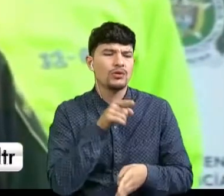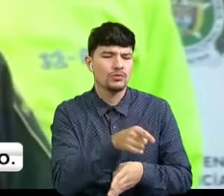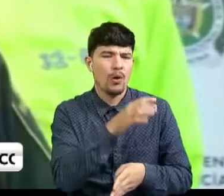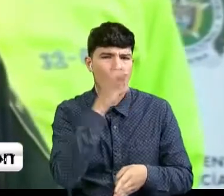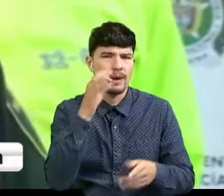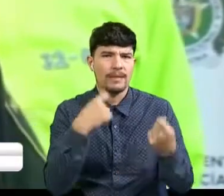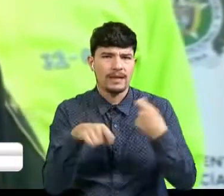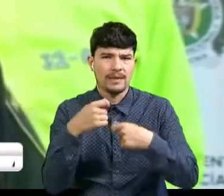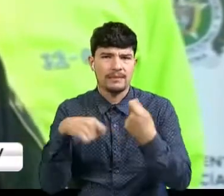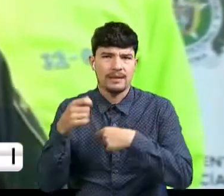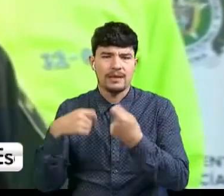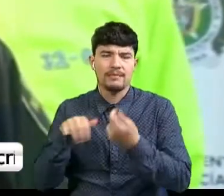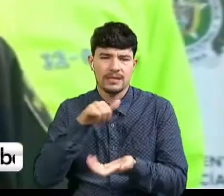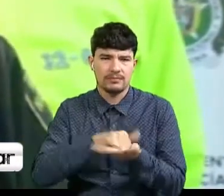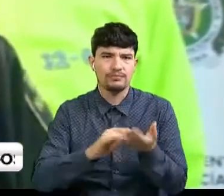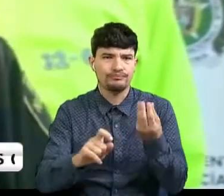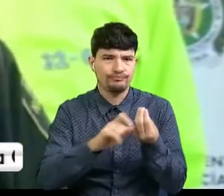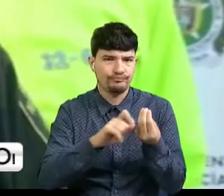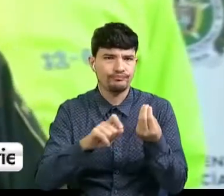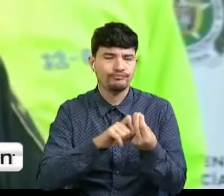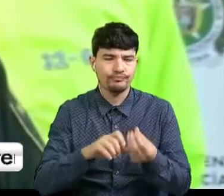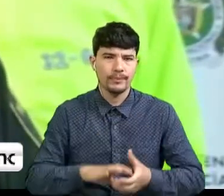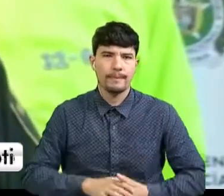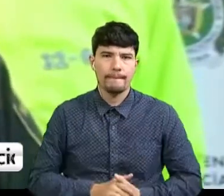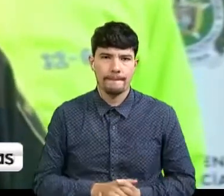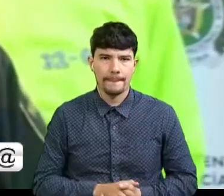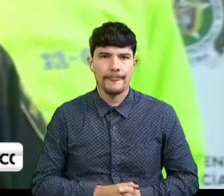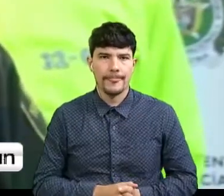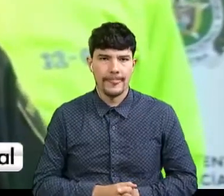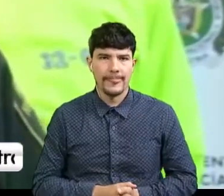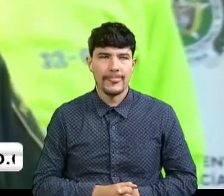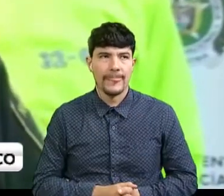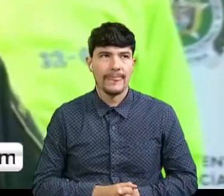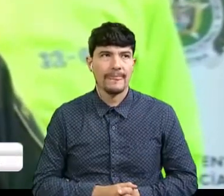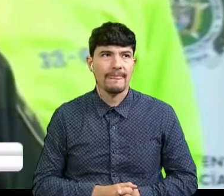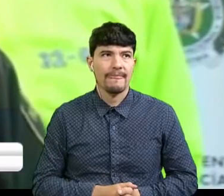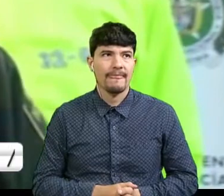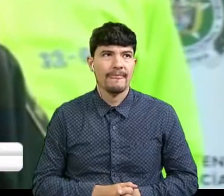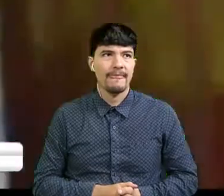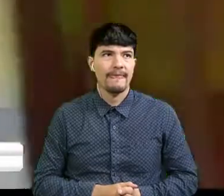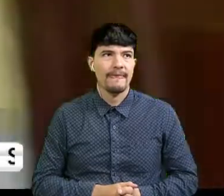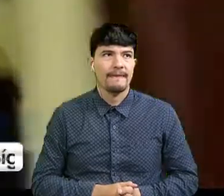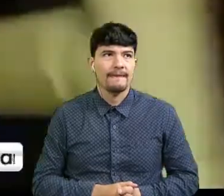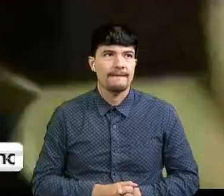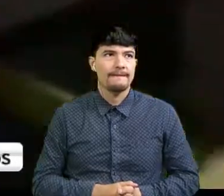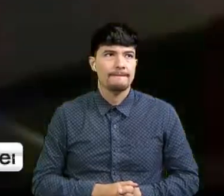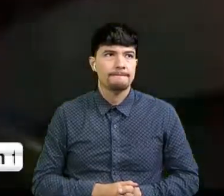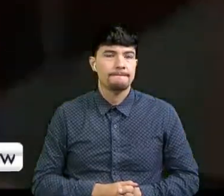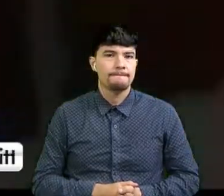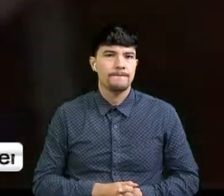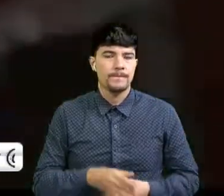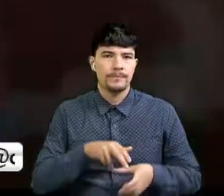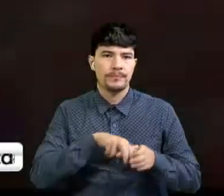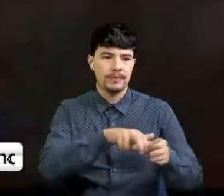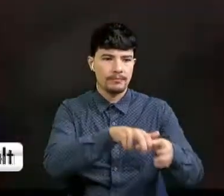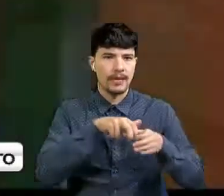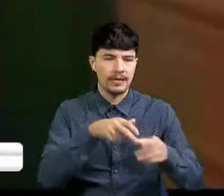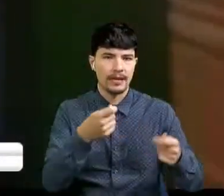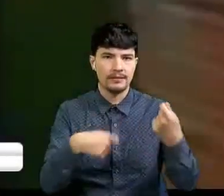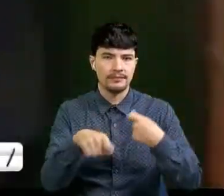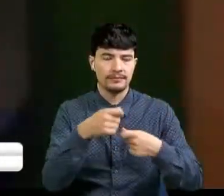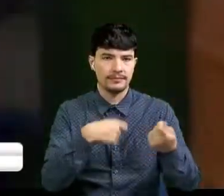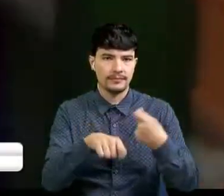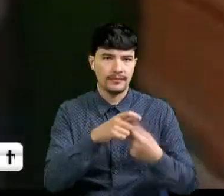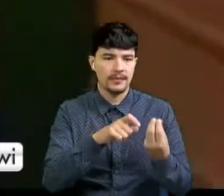como era la misma el mismo expendio el llevárselo hasta la casa del enviárselo con un mototaxista por el tráfico de estupefacientes